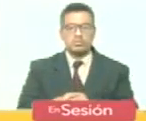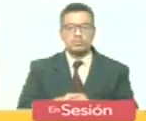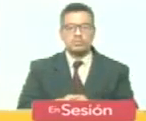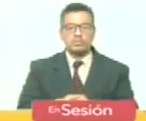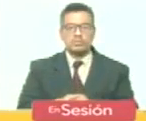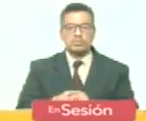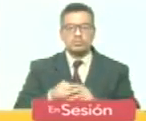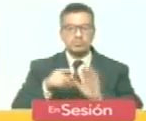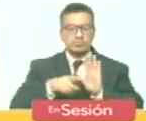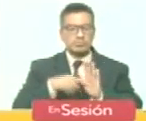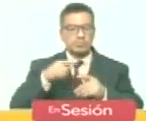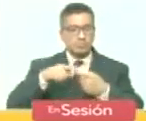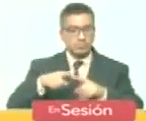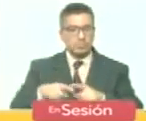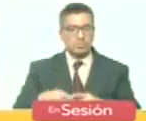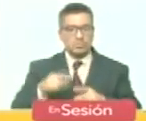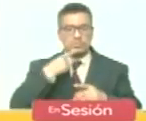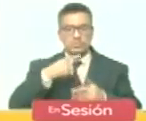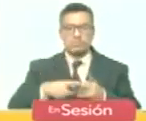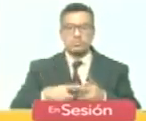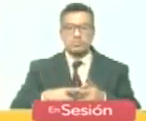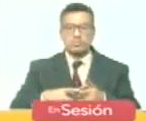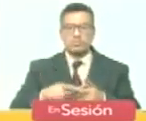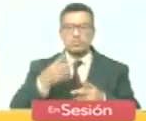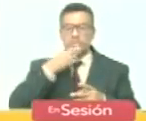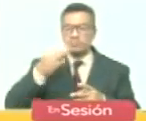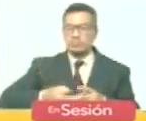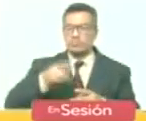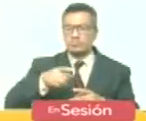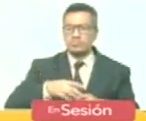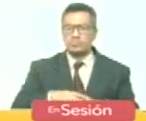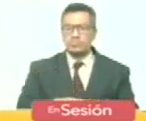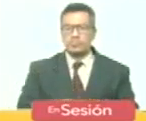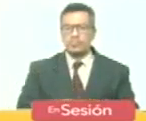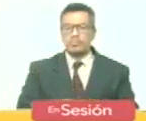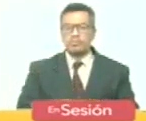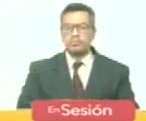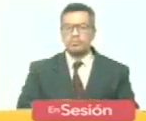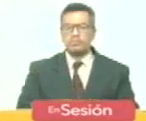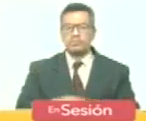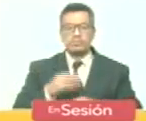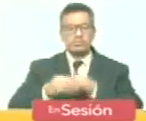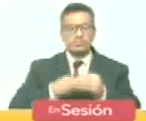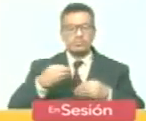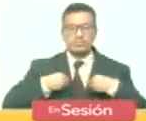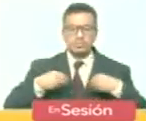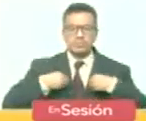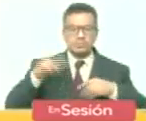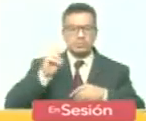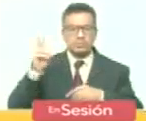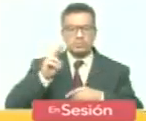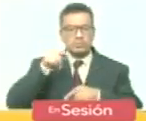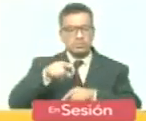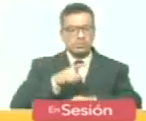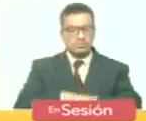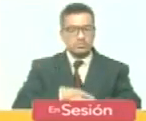manera singular, mostrando de manera genuina lo que se vivía en la Venezuela de